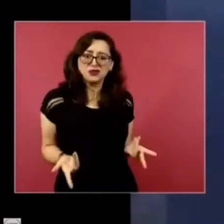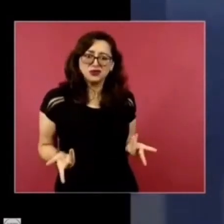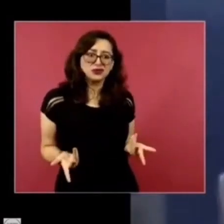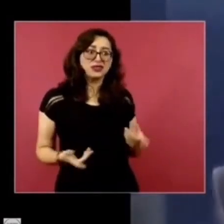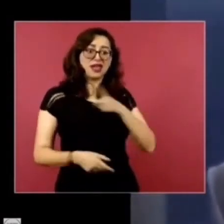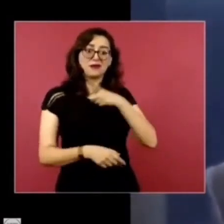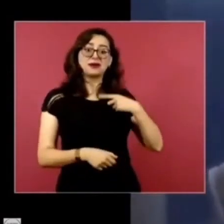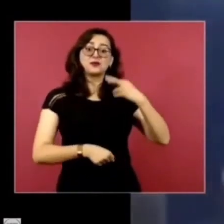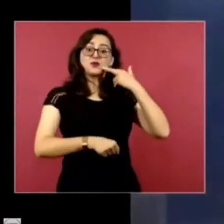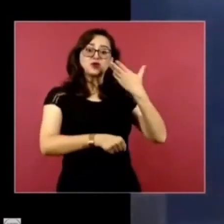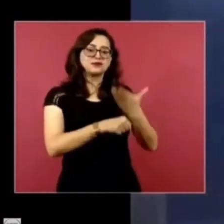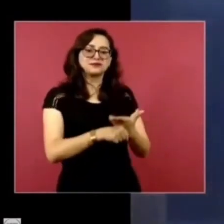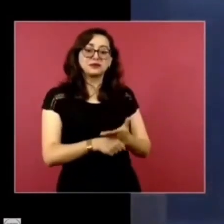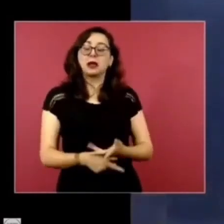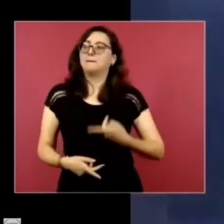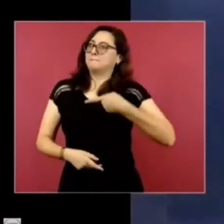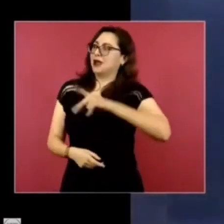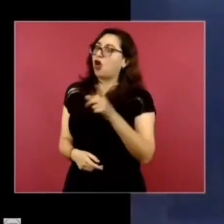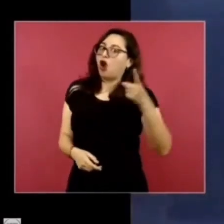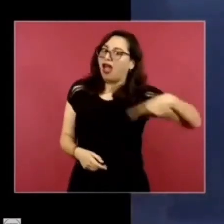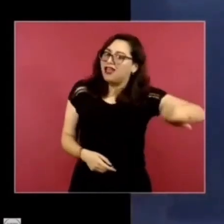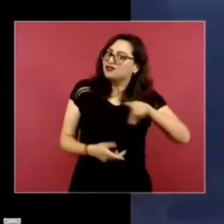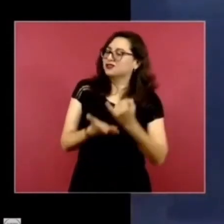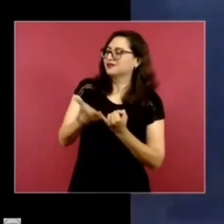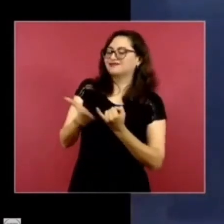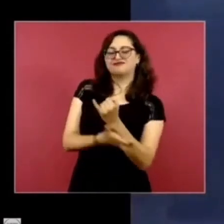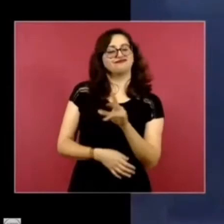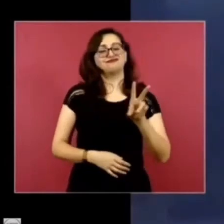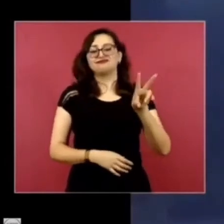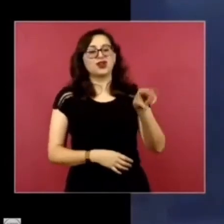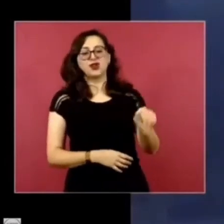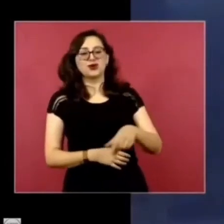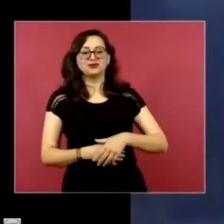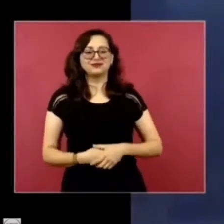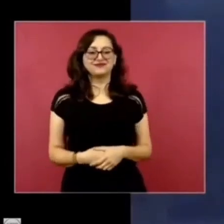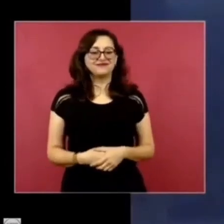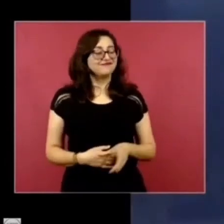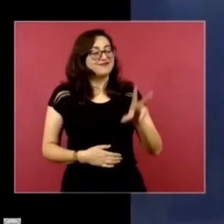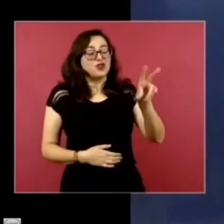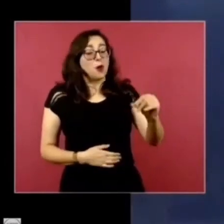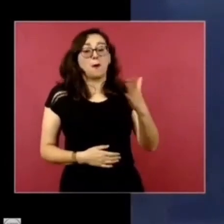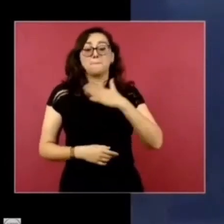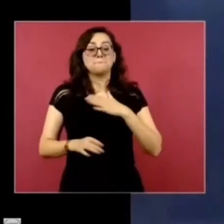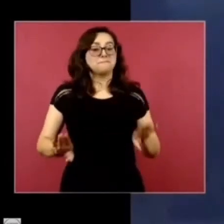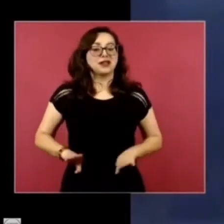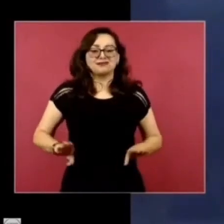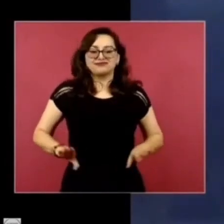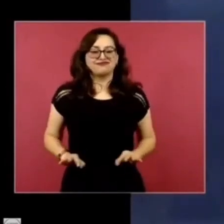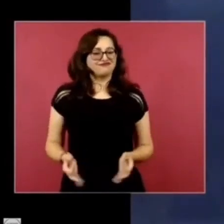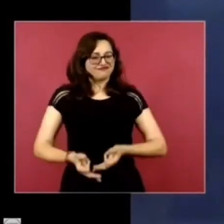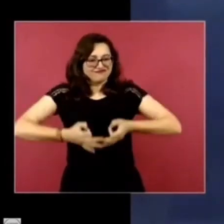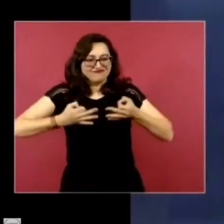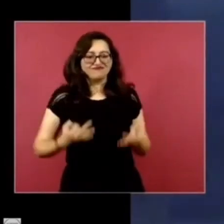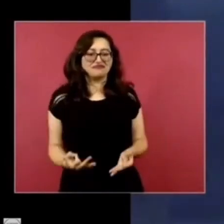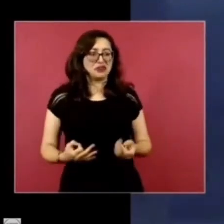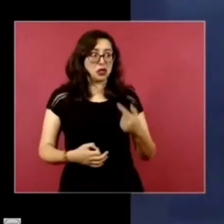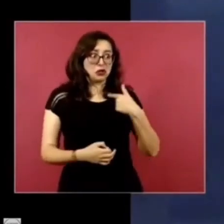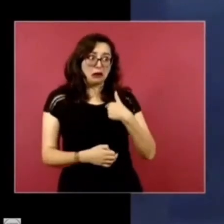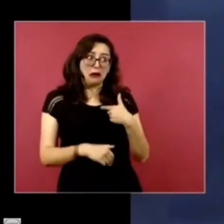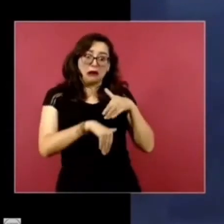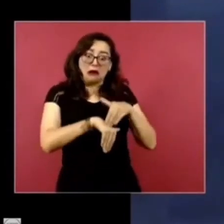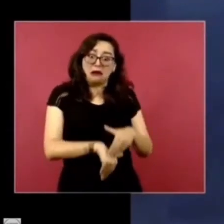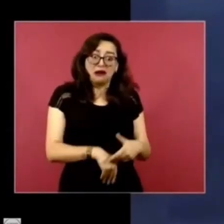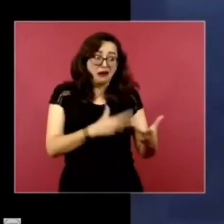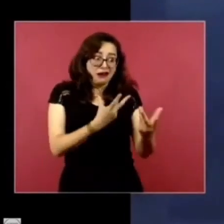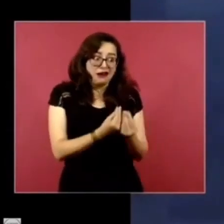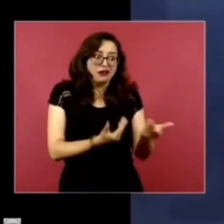Manuel. No, pero esta es una gran injusticia. ¿Los políticos negocian? No, en este caso no. Este es un asunto de principios, es un asunto de dignidad. Yo voy a